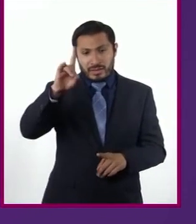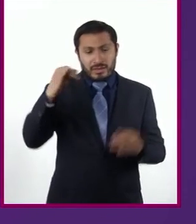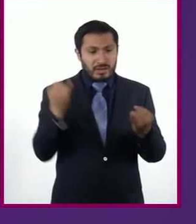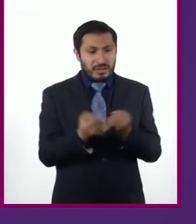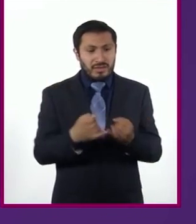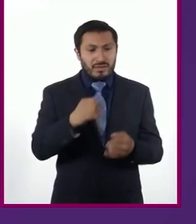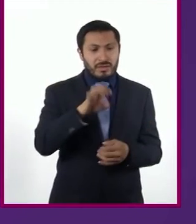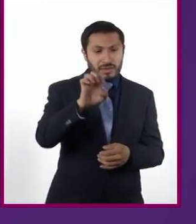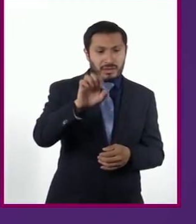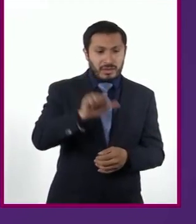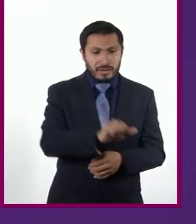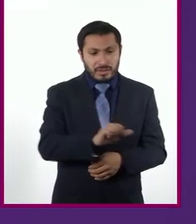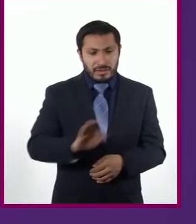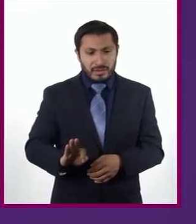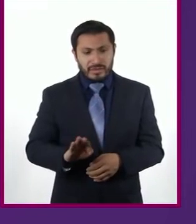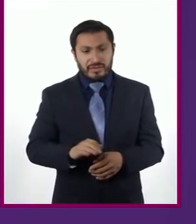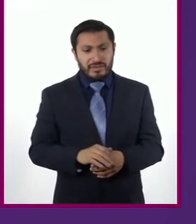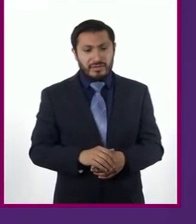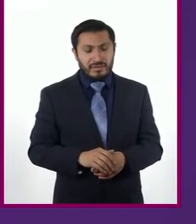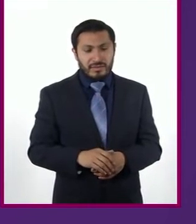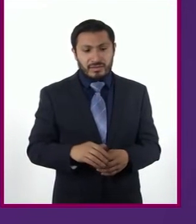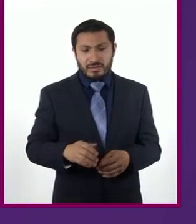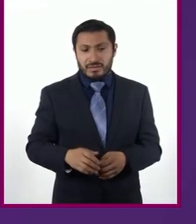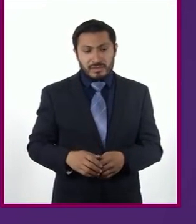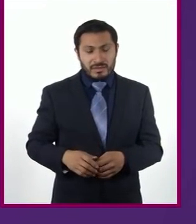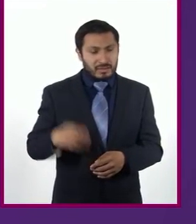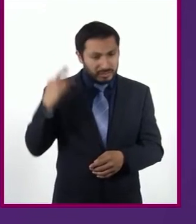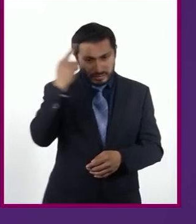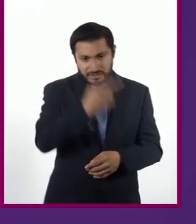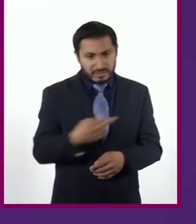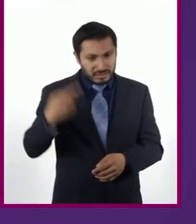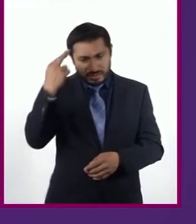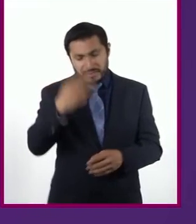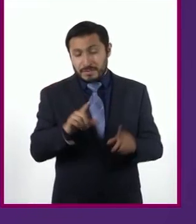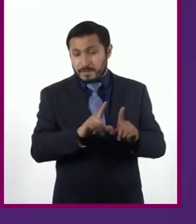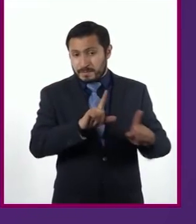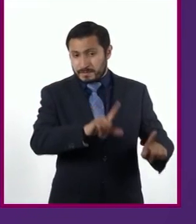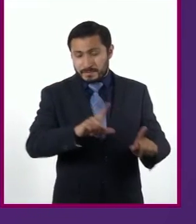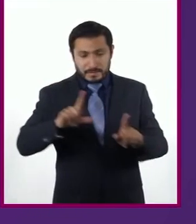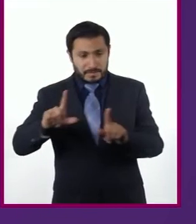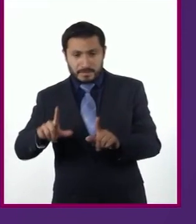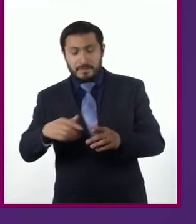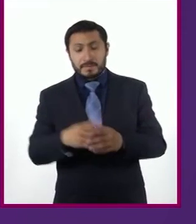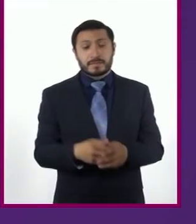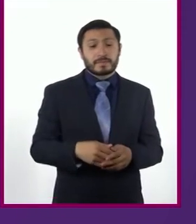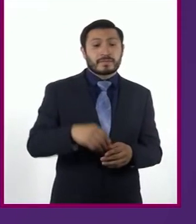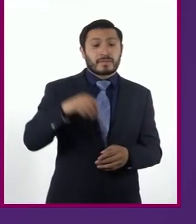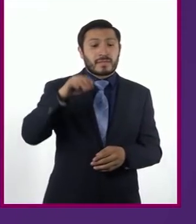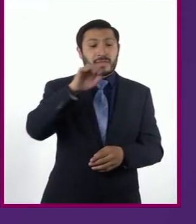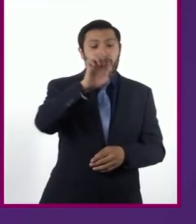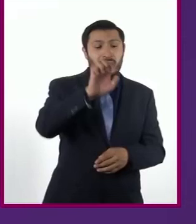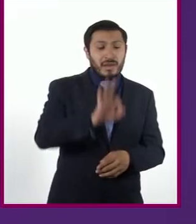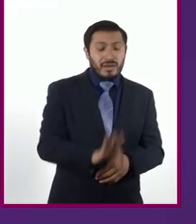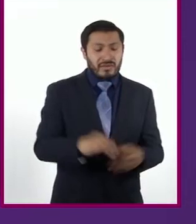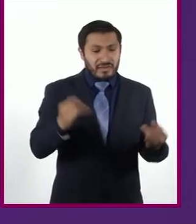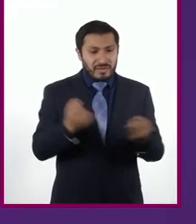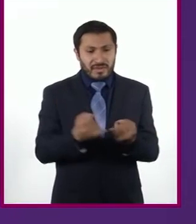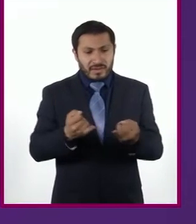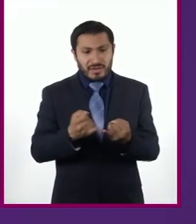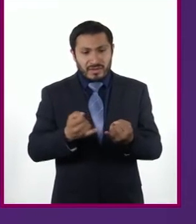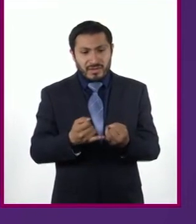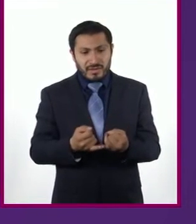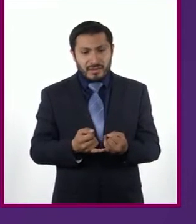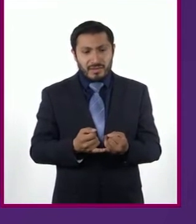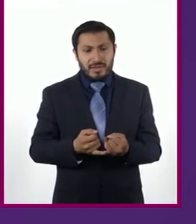triángulo EAF. Analizando los segmentos correspondientes, el segmento EF es proporcional al